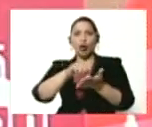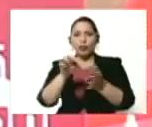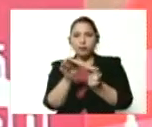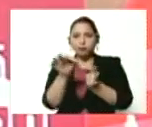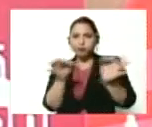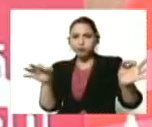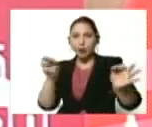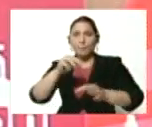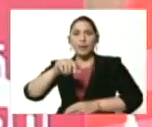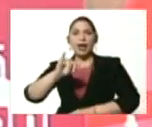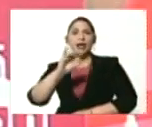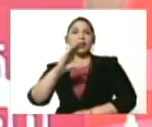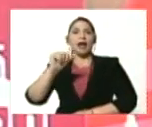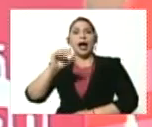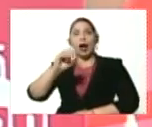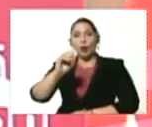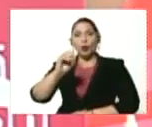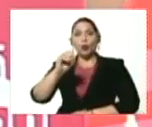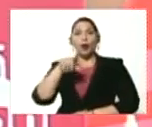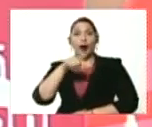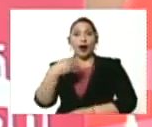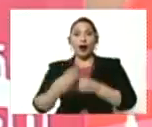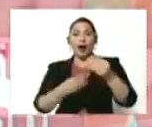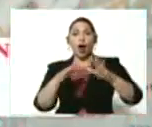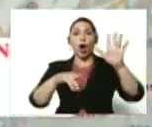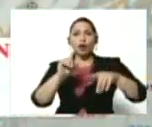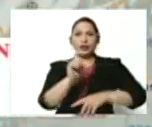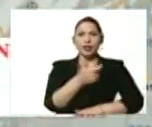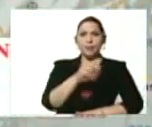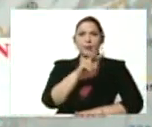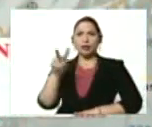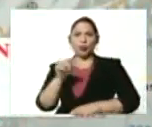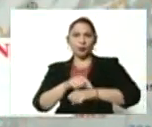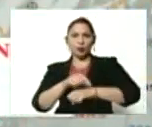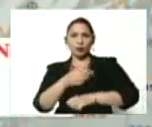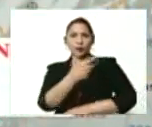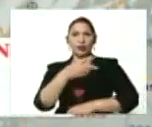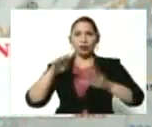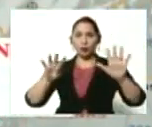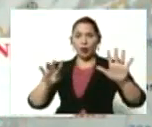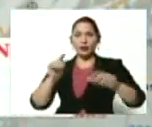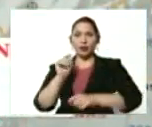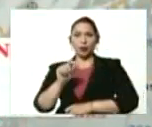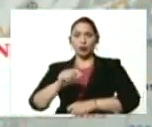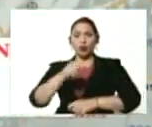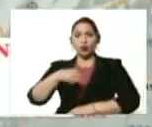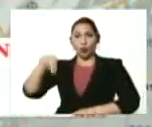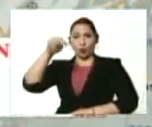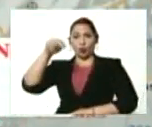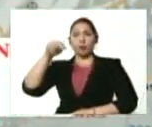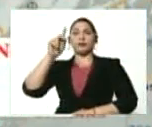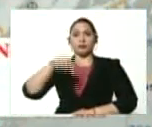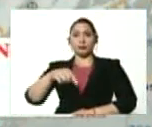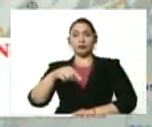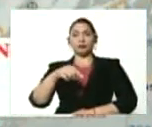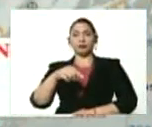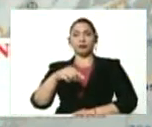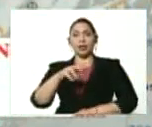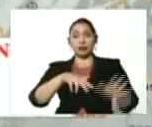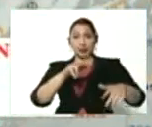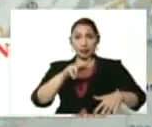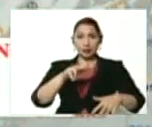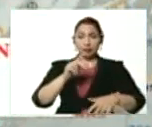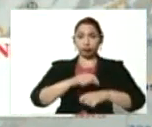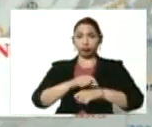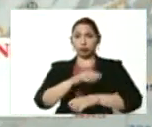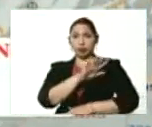de Maicao. Dijimos que las coordenadas eran 11 grados, 22 minutos, 39 segundos norte, 72 grados, 13 minutos, 58